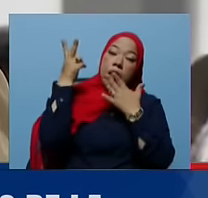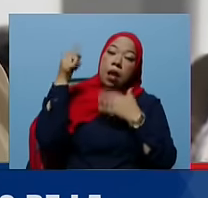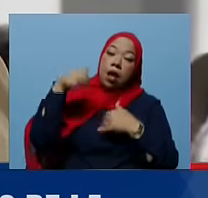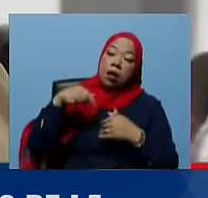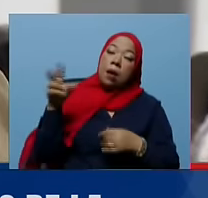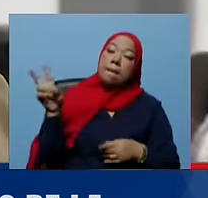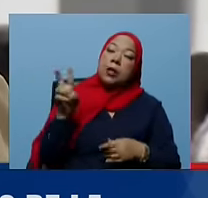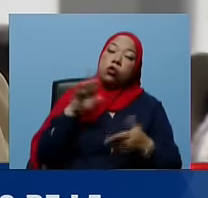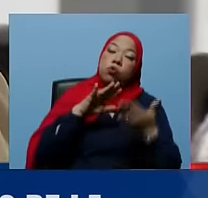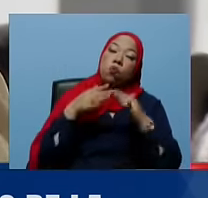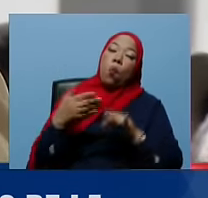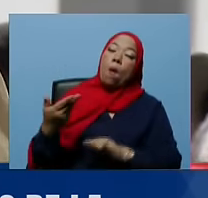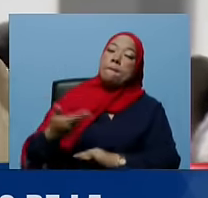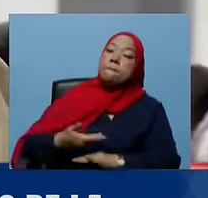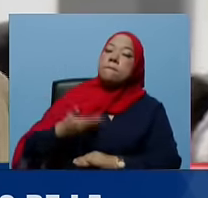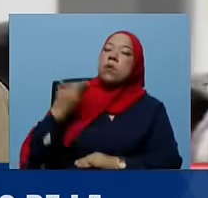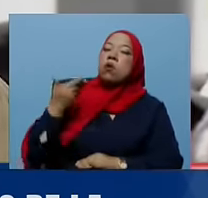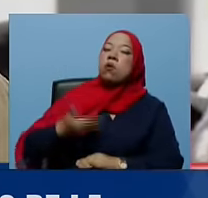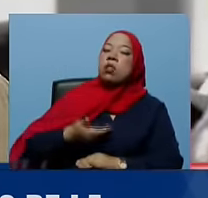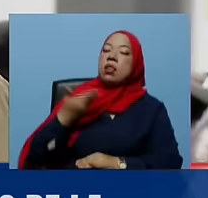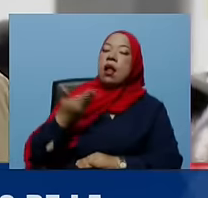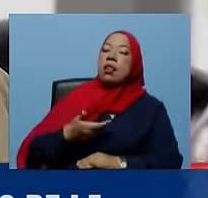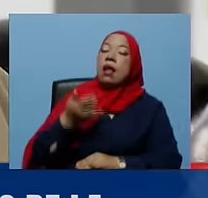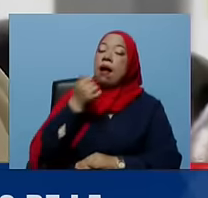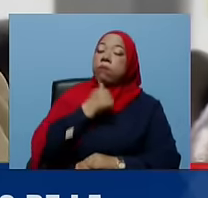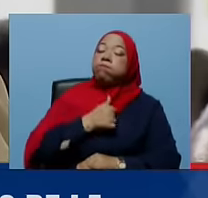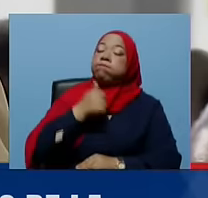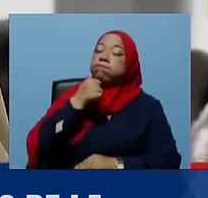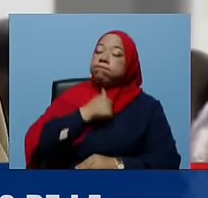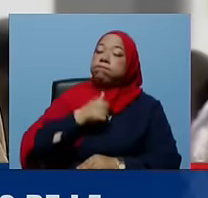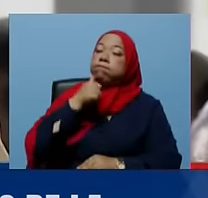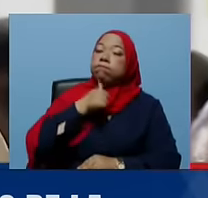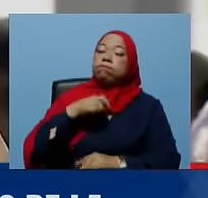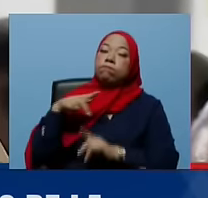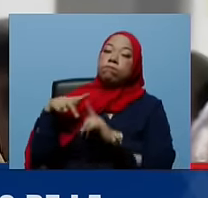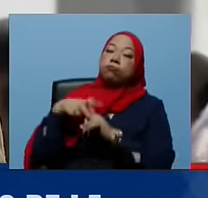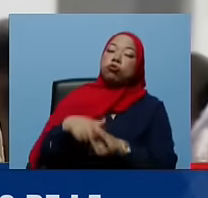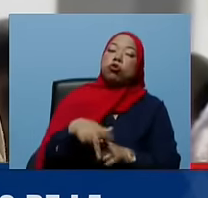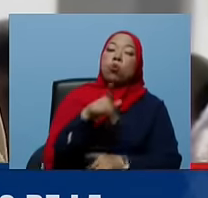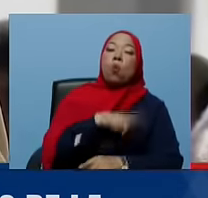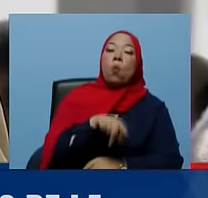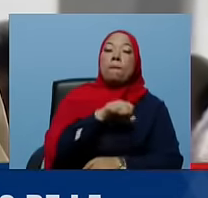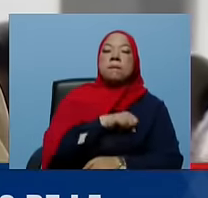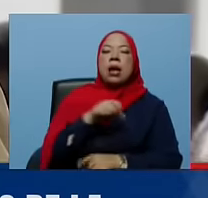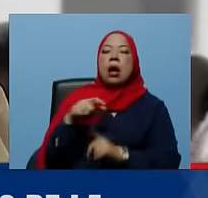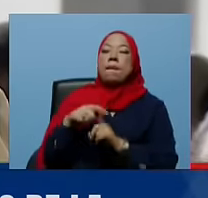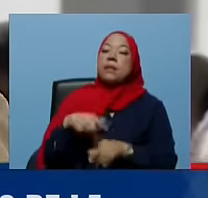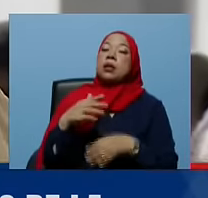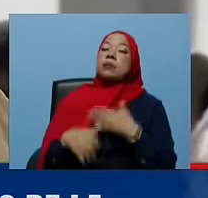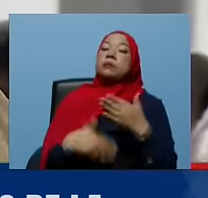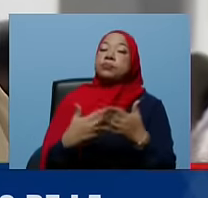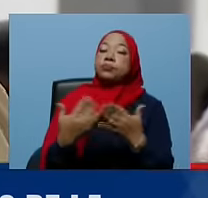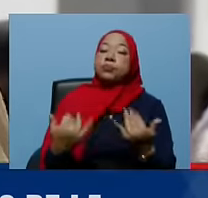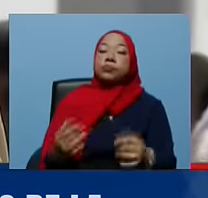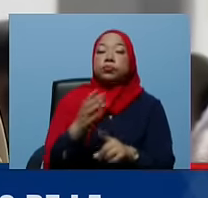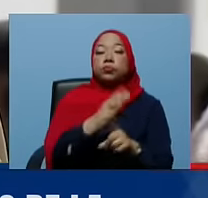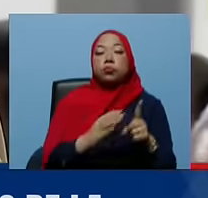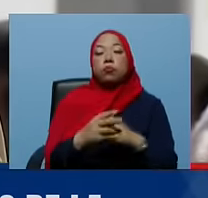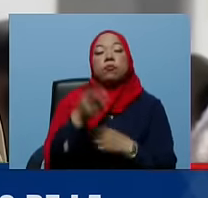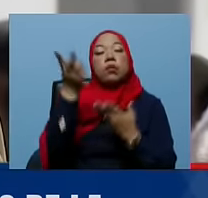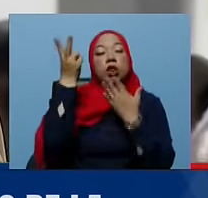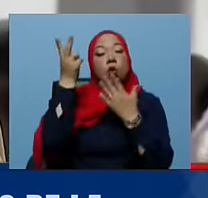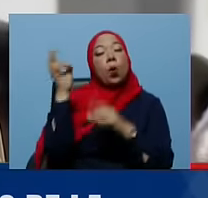esencia cultural. Nosotros resistimos también a muchas cosas que hemos padecido a nivel cultural los indígenas. Yo soy